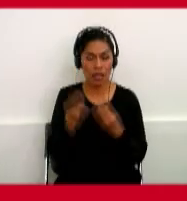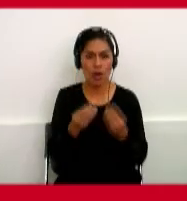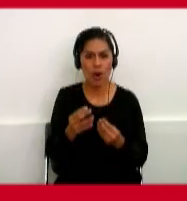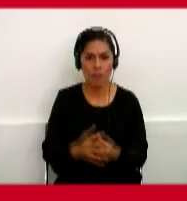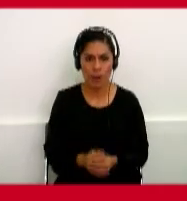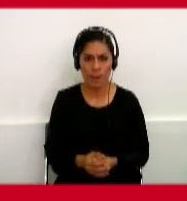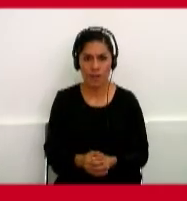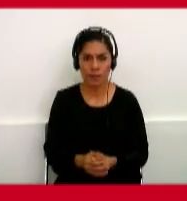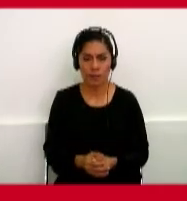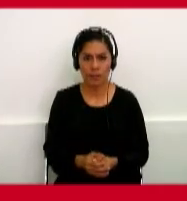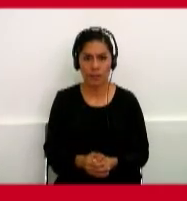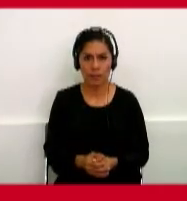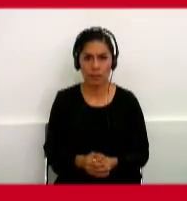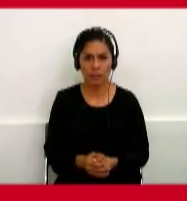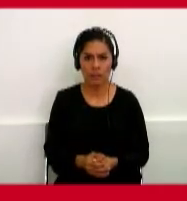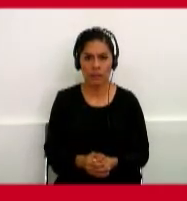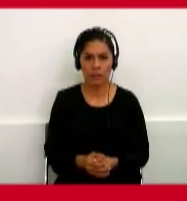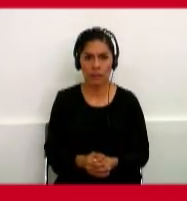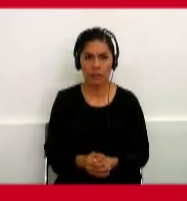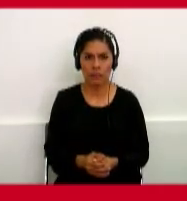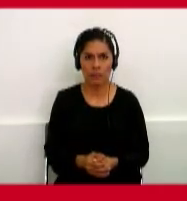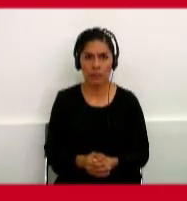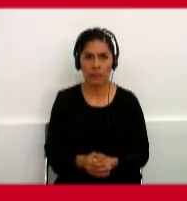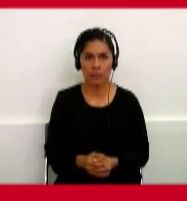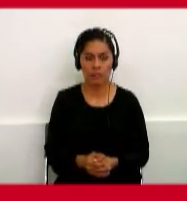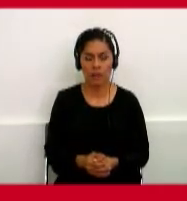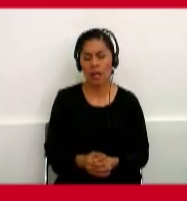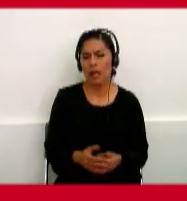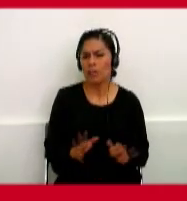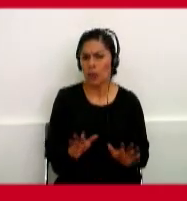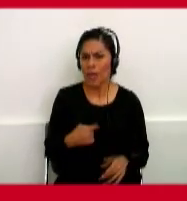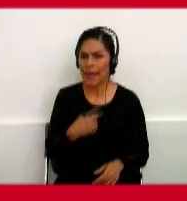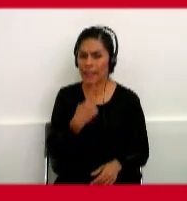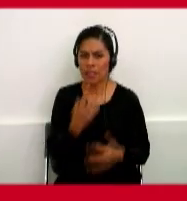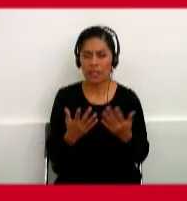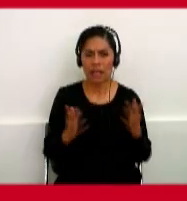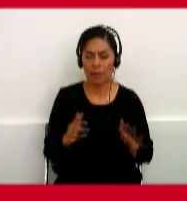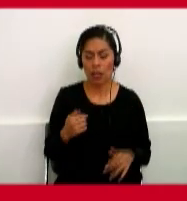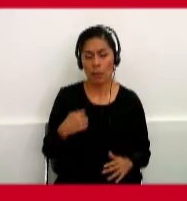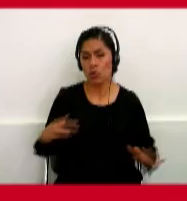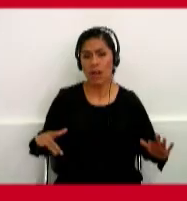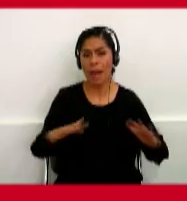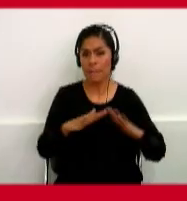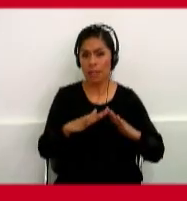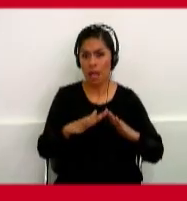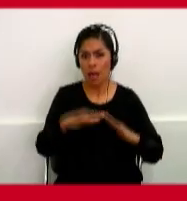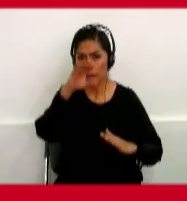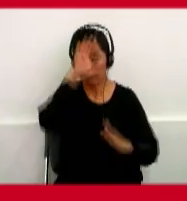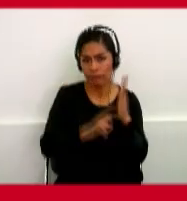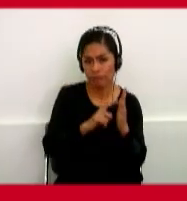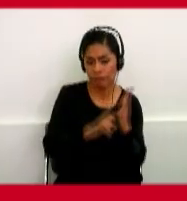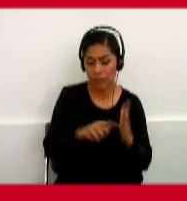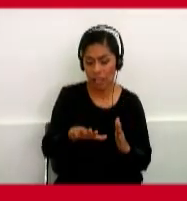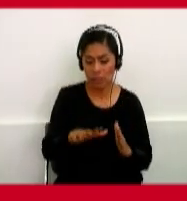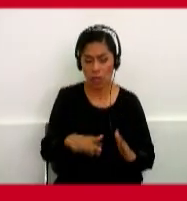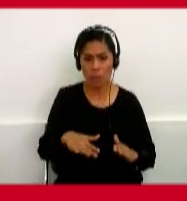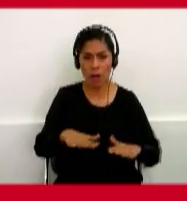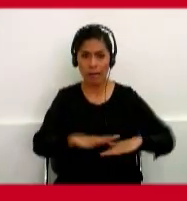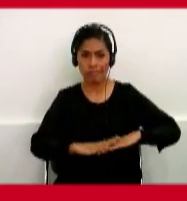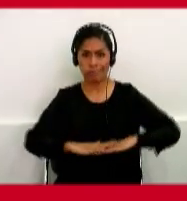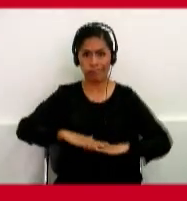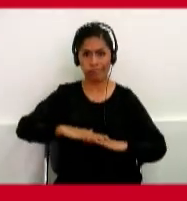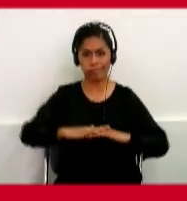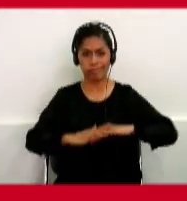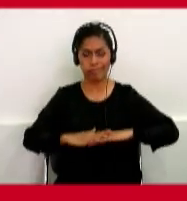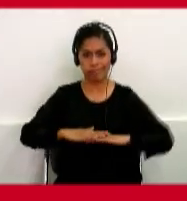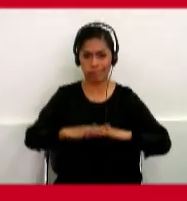que vamos a comentar, por ejemplo, un caso de que yo tengo una mina con baja competencia, entonces eso rápidamente va a impactar en la